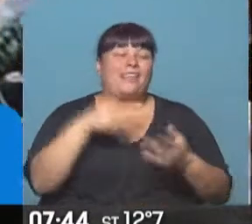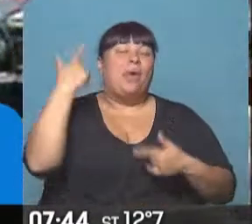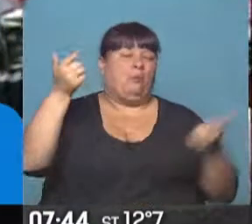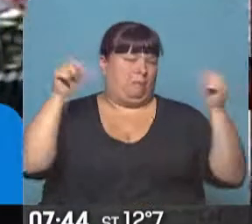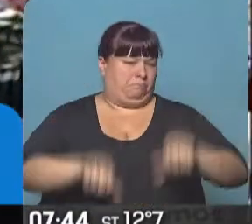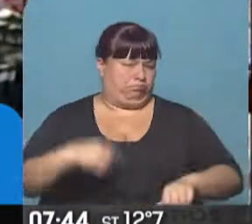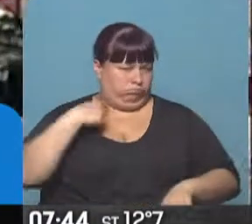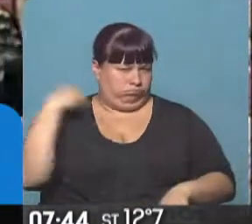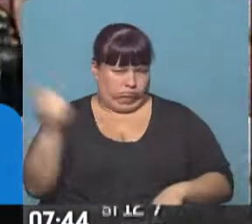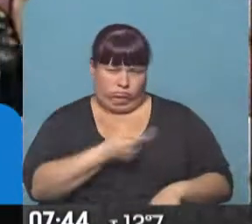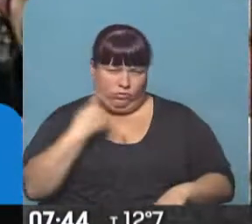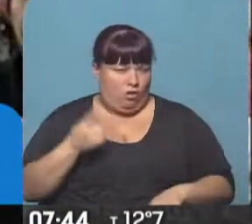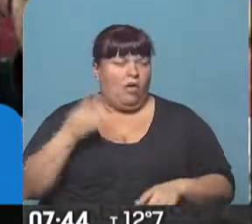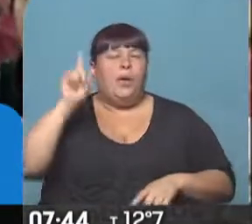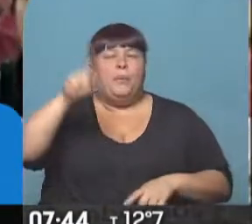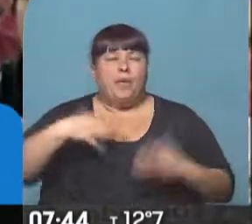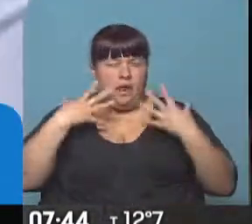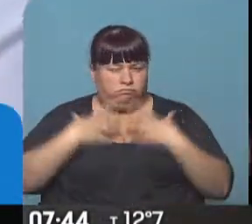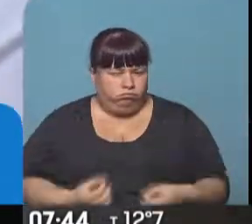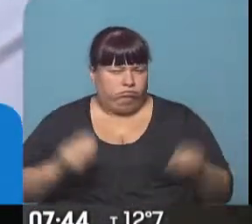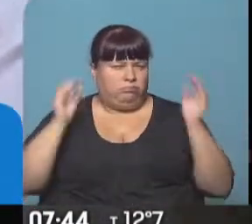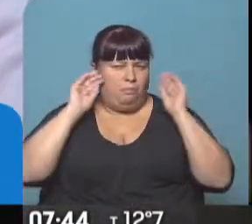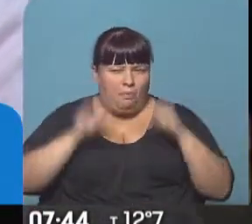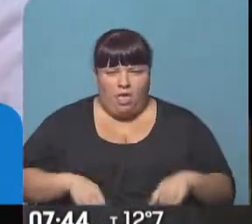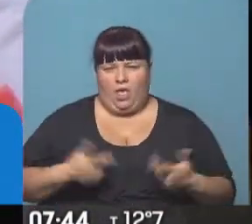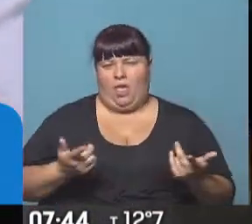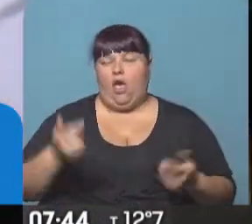arruinó, ese atajo que nos trajo frustraciones.